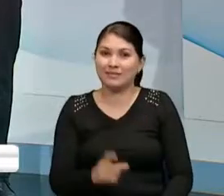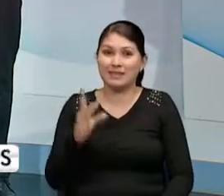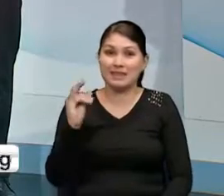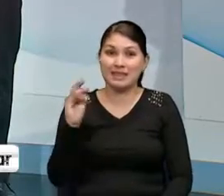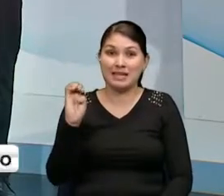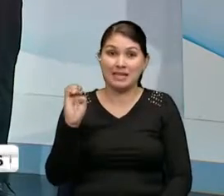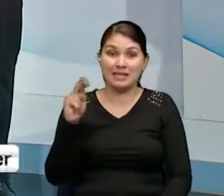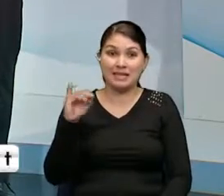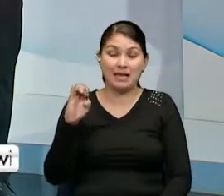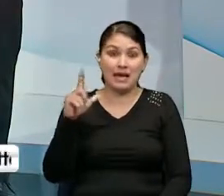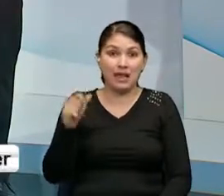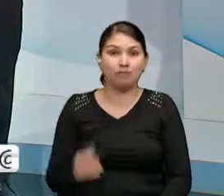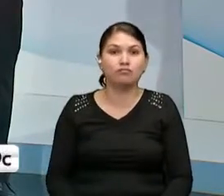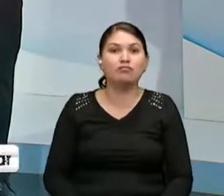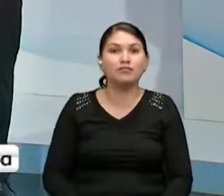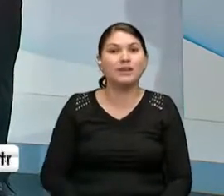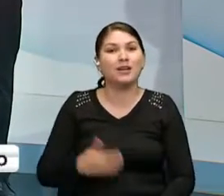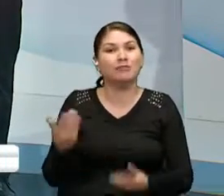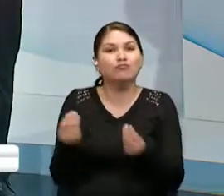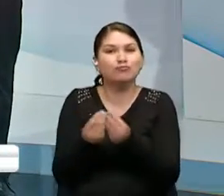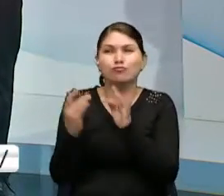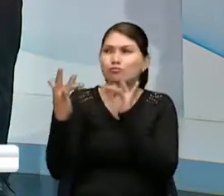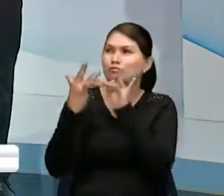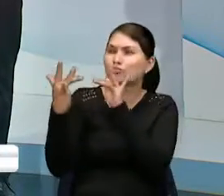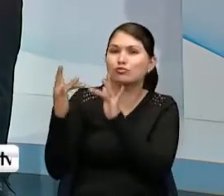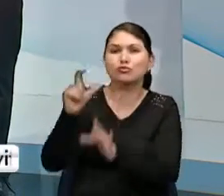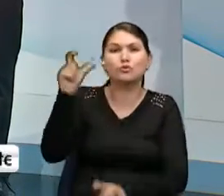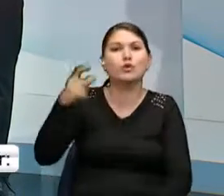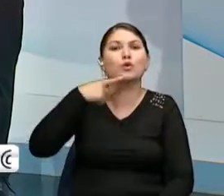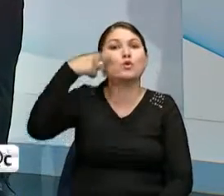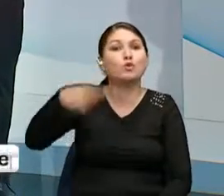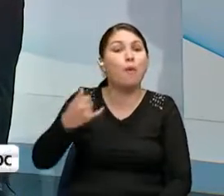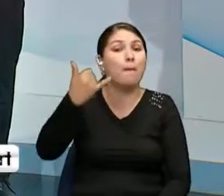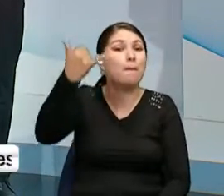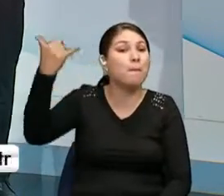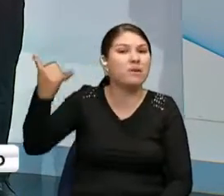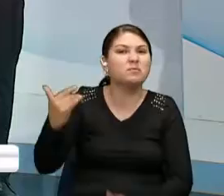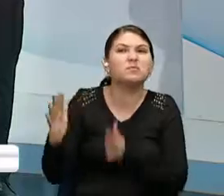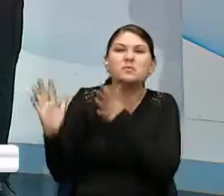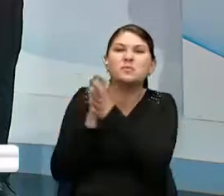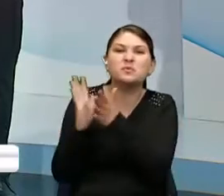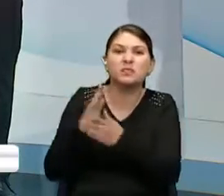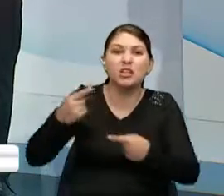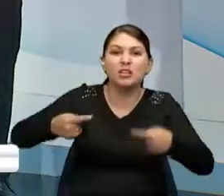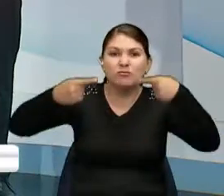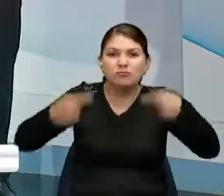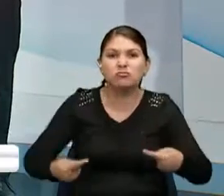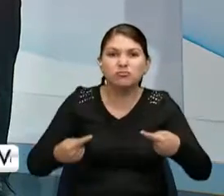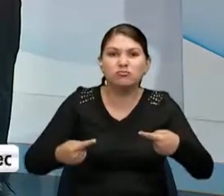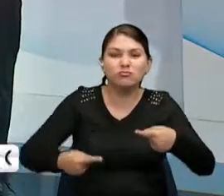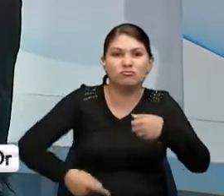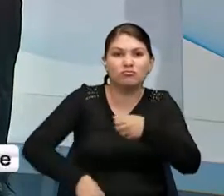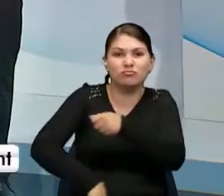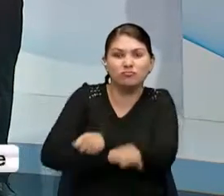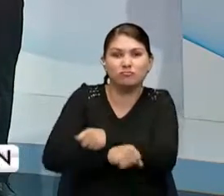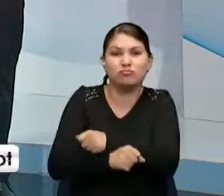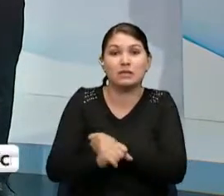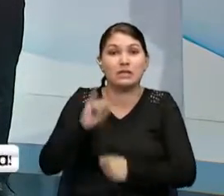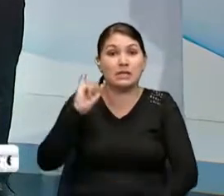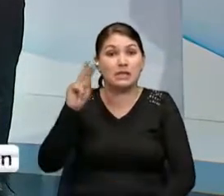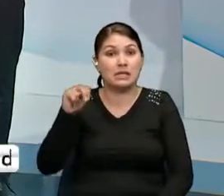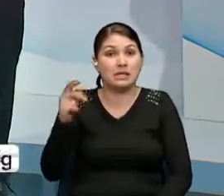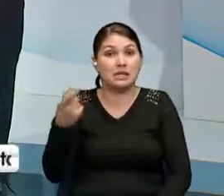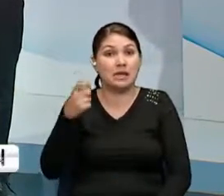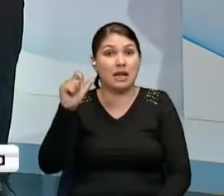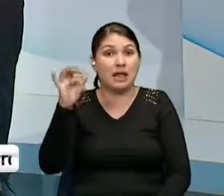a esta hora hacemos conexión con nuestros compañeros en territorio ruso para analizar lo que fue esta mañana el partido entre inglaterra y suecia que dejó a